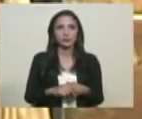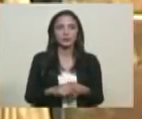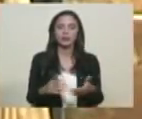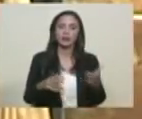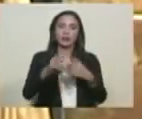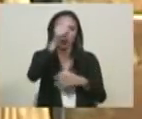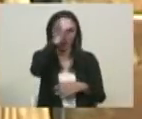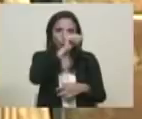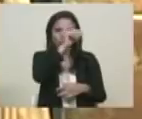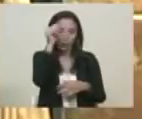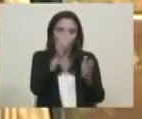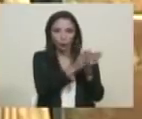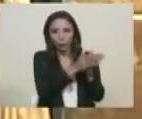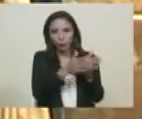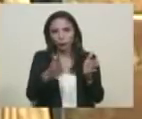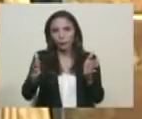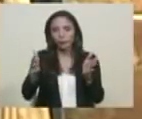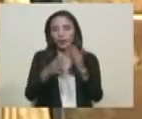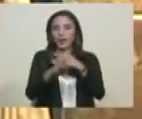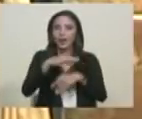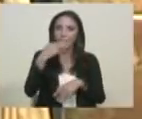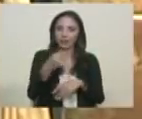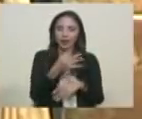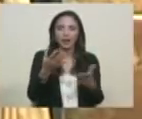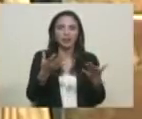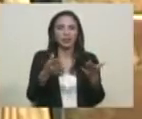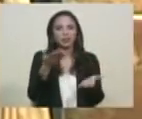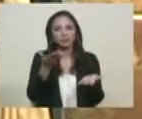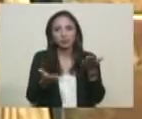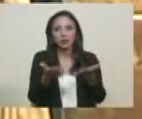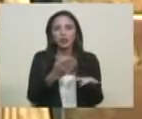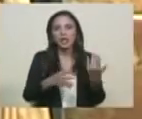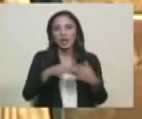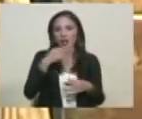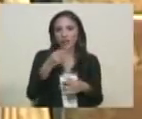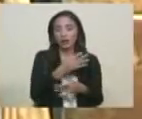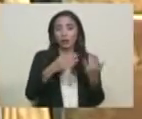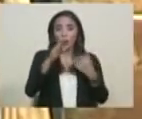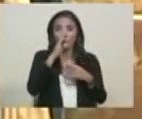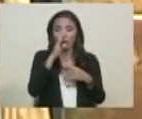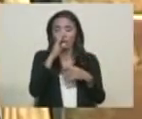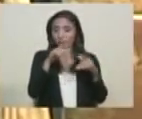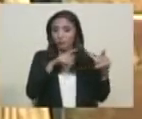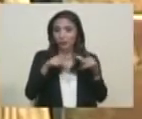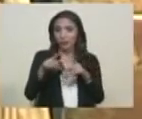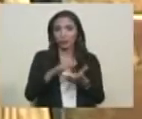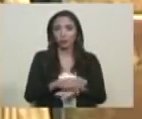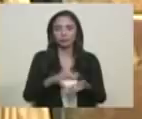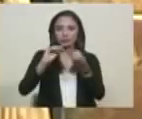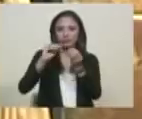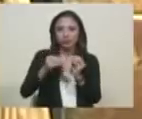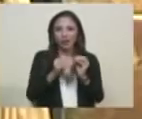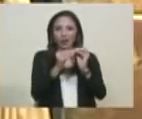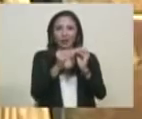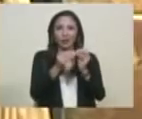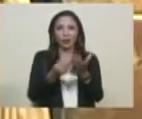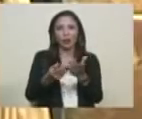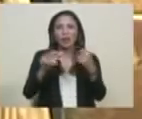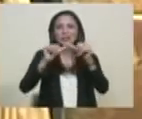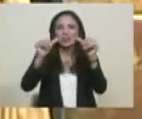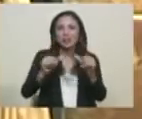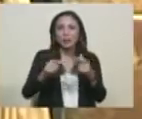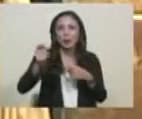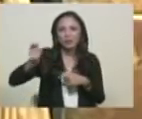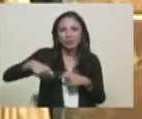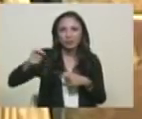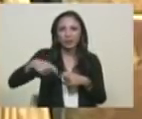Desde el domingo, en la tarde, al mediodía, ya los bancos, bueno, van a hacer unas adecuaciones en sus sistemas